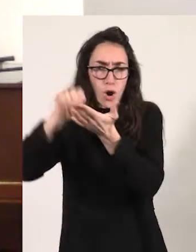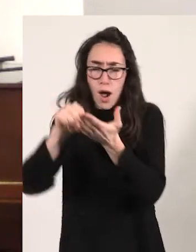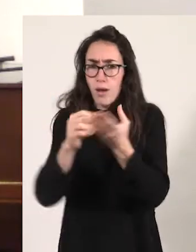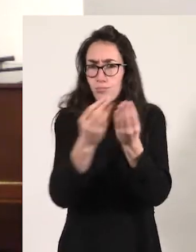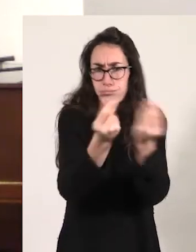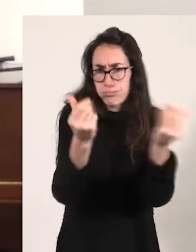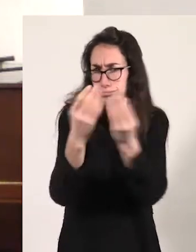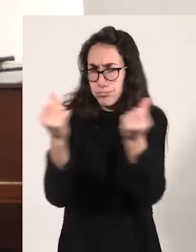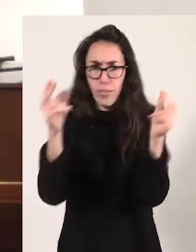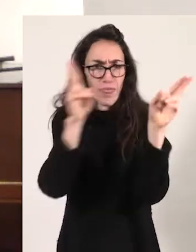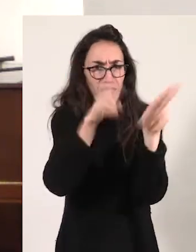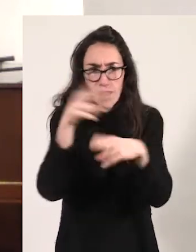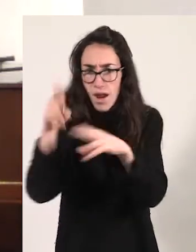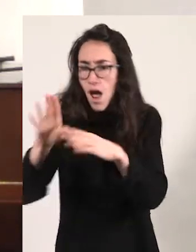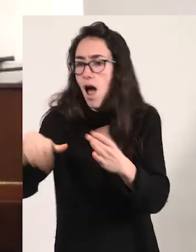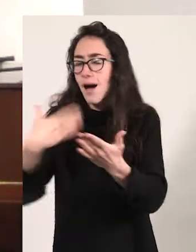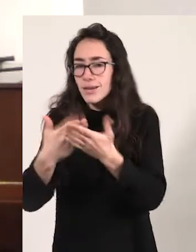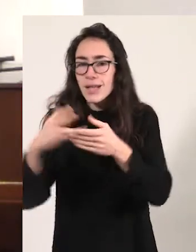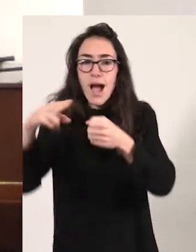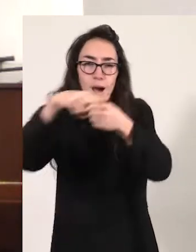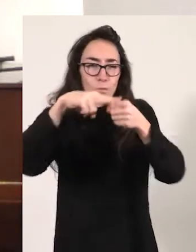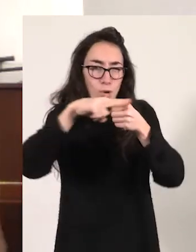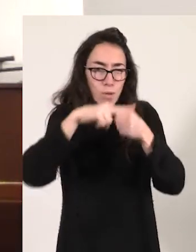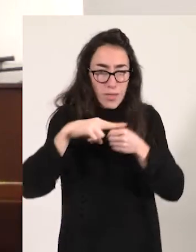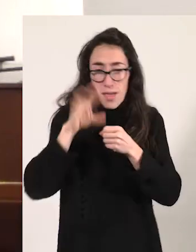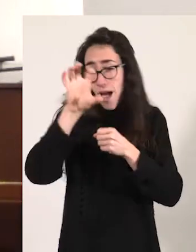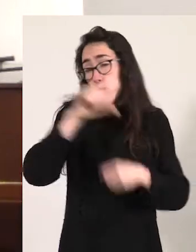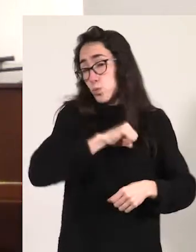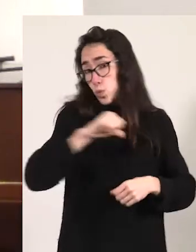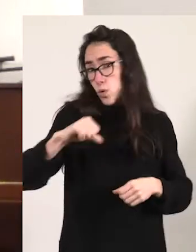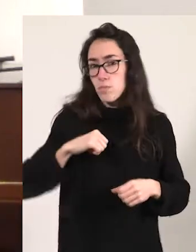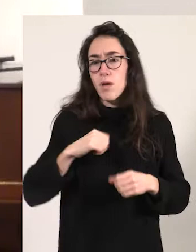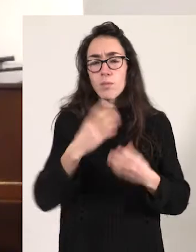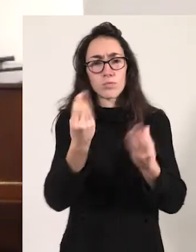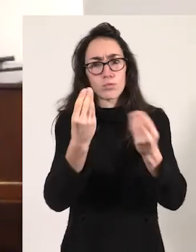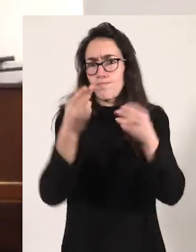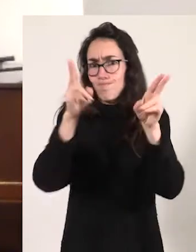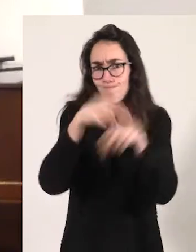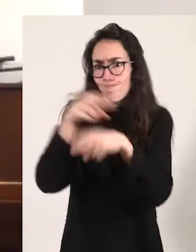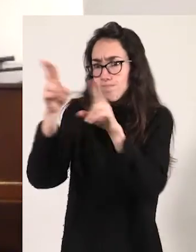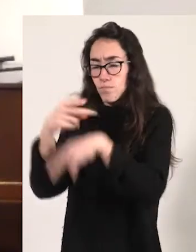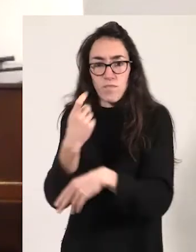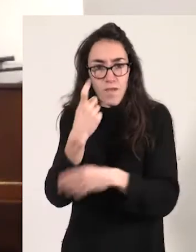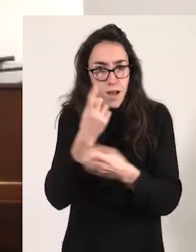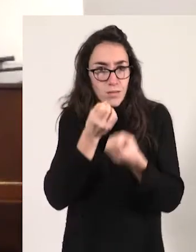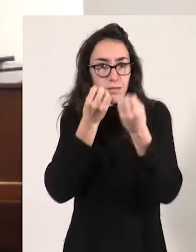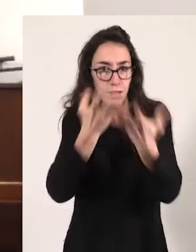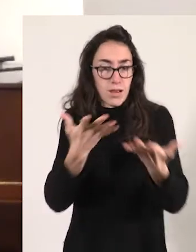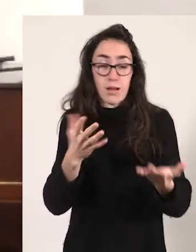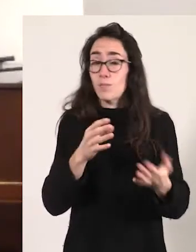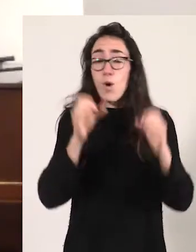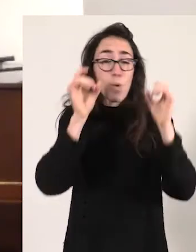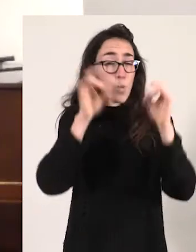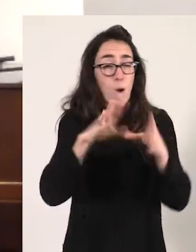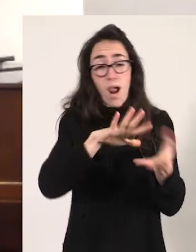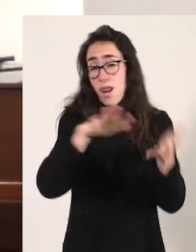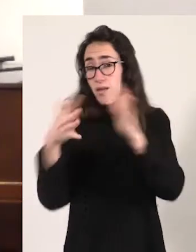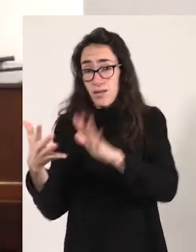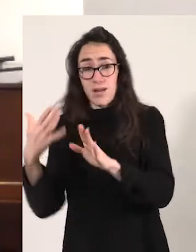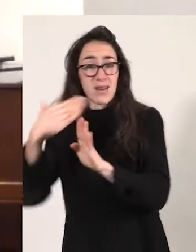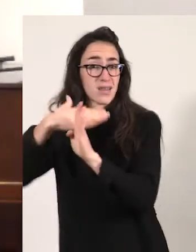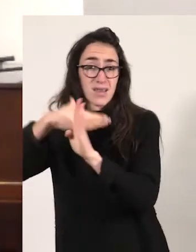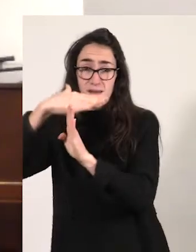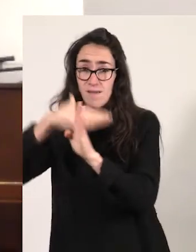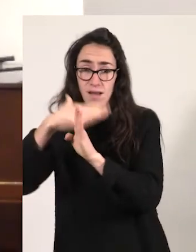desaparecieron cadenas locales, bueno fue un desastre, cerraron cadenas incluso autonómicas. Entonces, pues esto pasa a todos